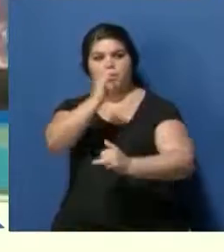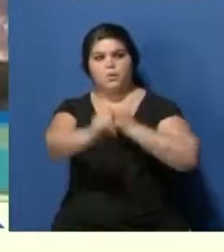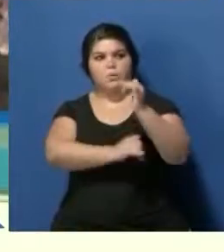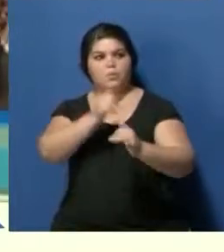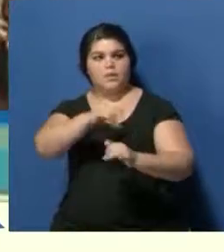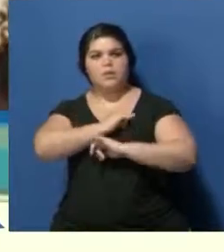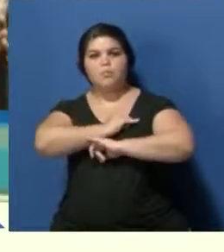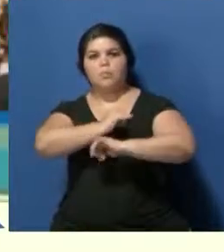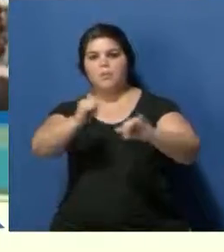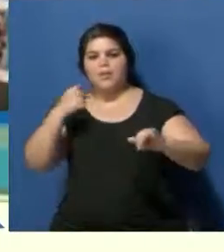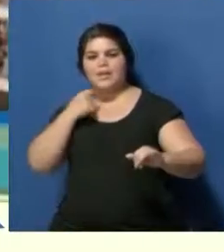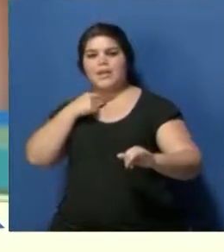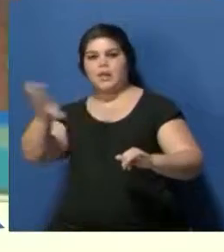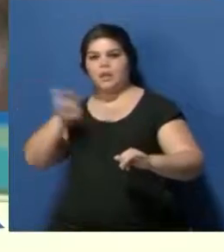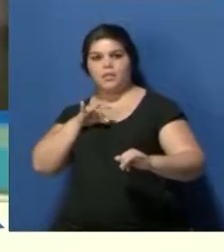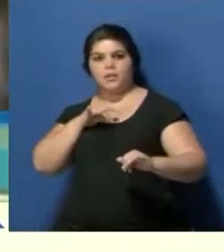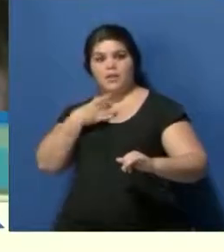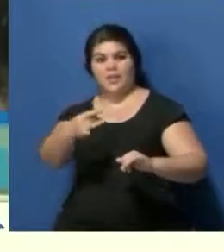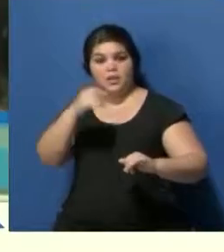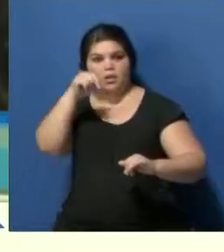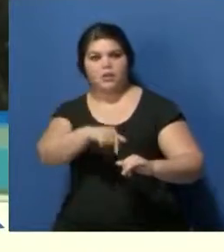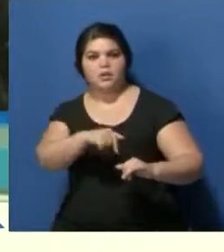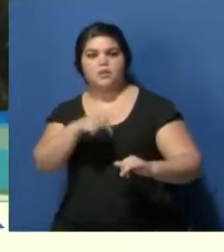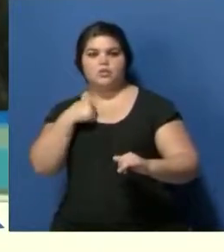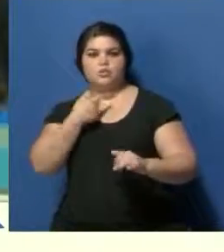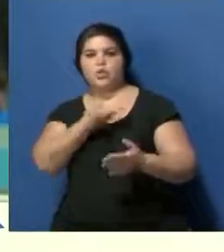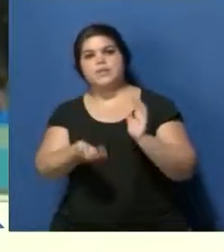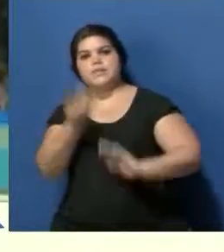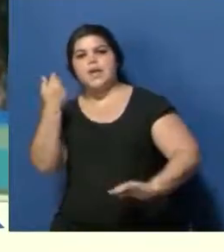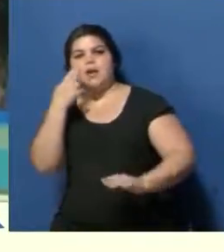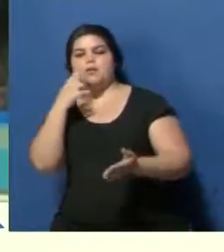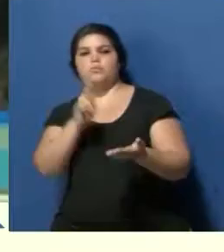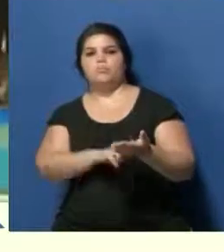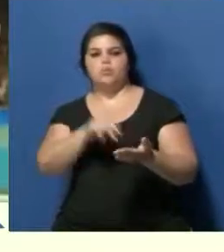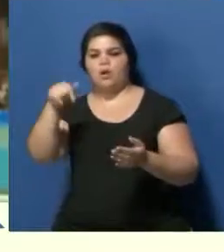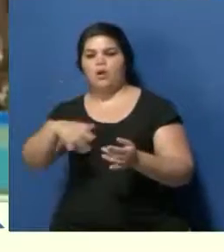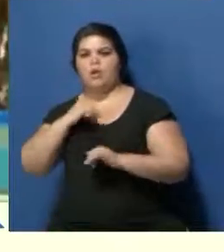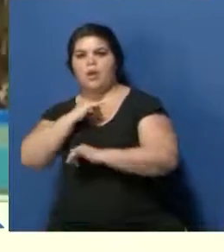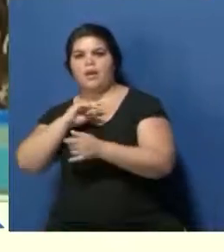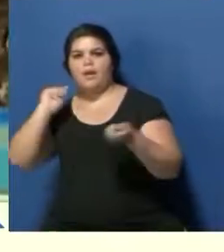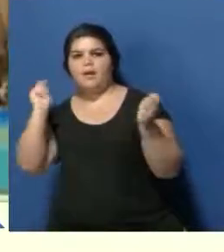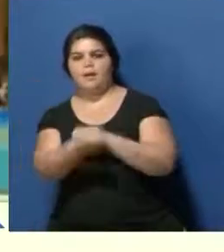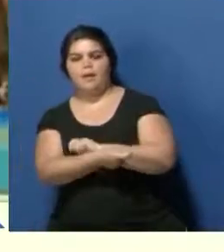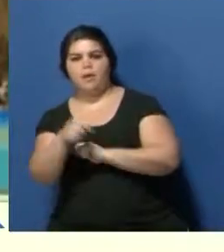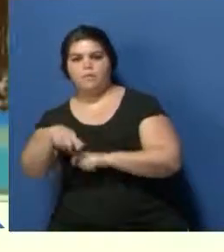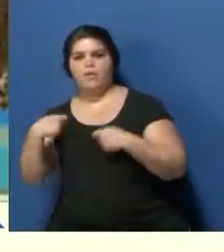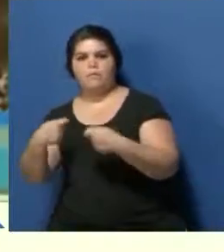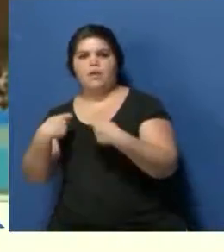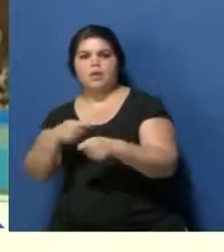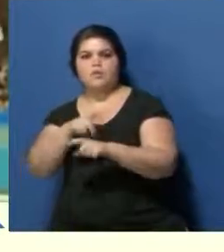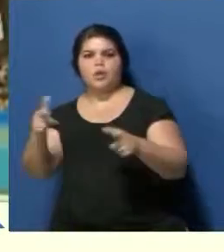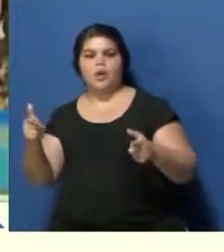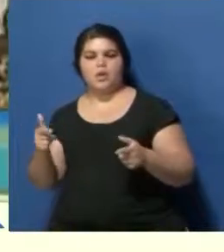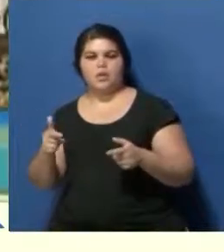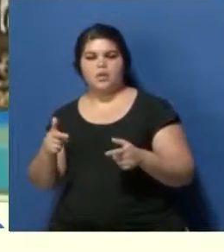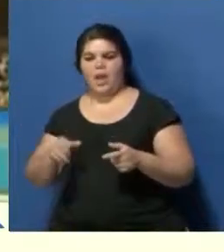yo voy a sacar el impuesto. Sí. Ahora viene y dice, no puedo sacarlo porque me desfinancio. Kicillof hace 1 año y